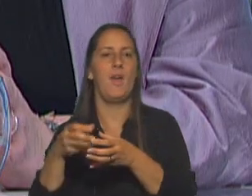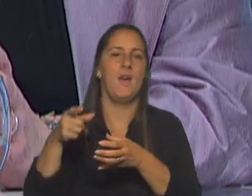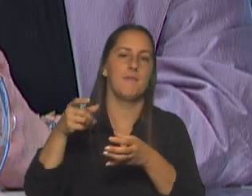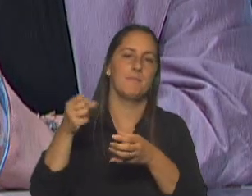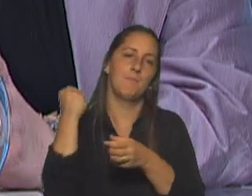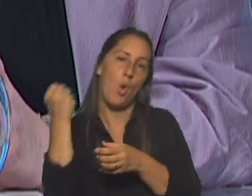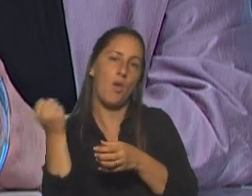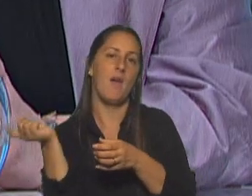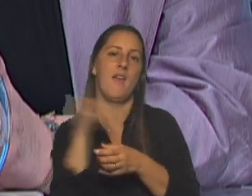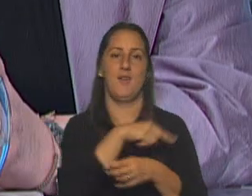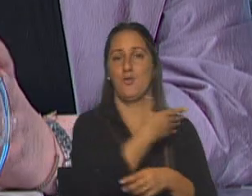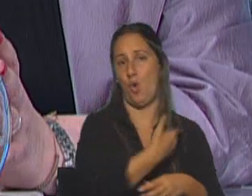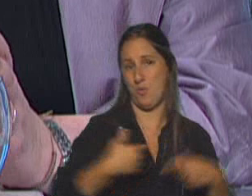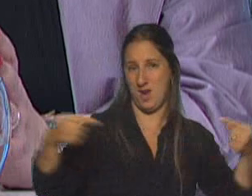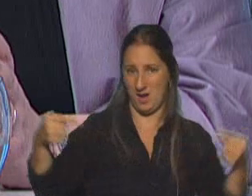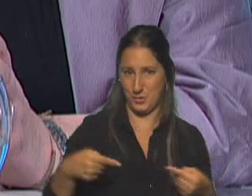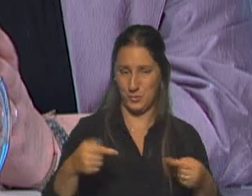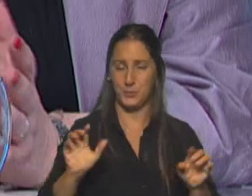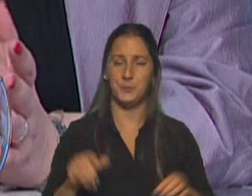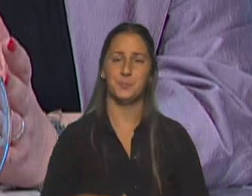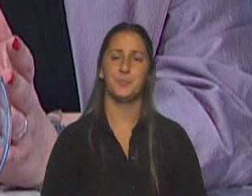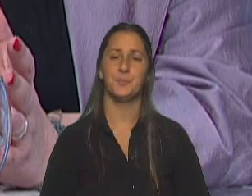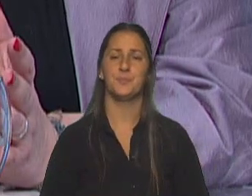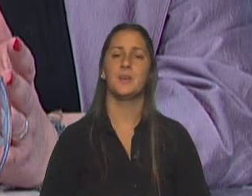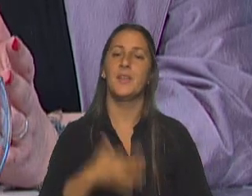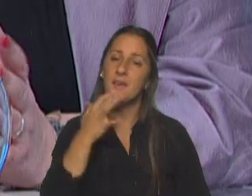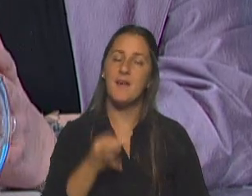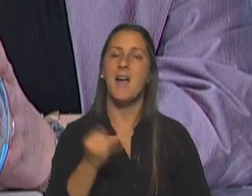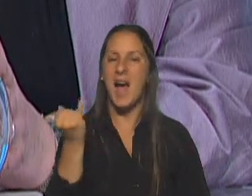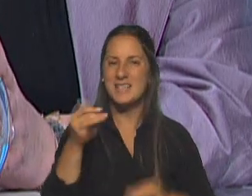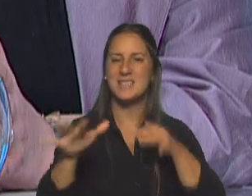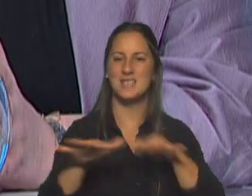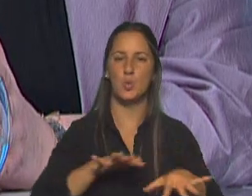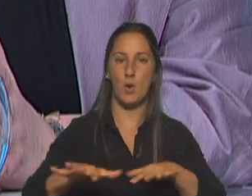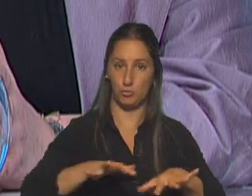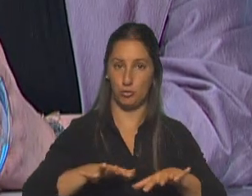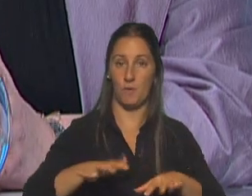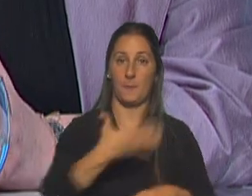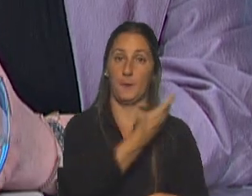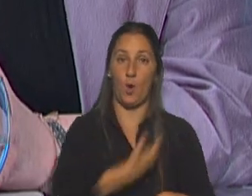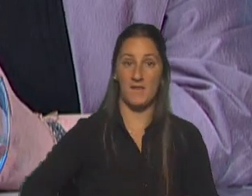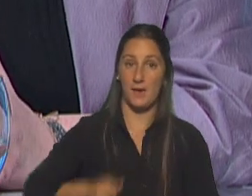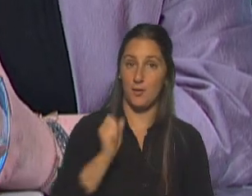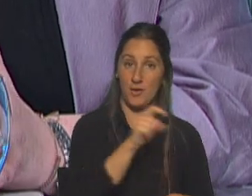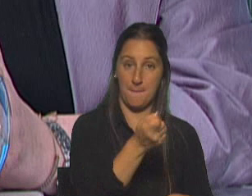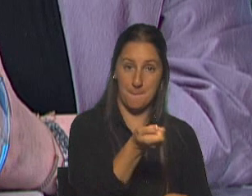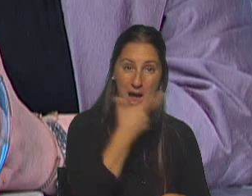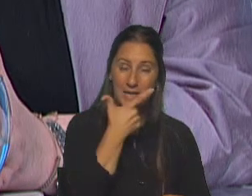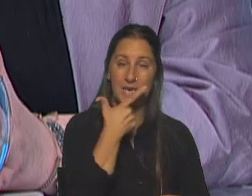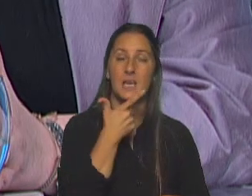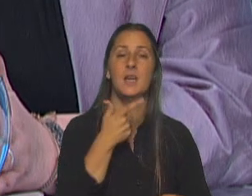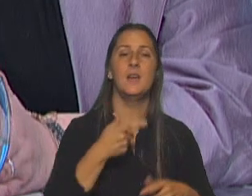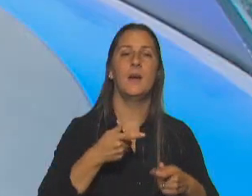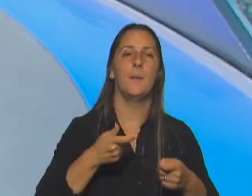y gobierno, pero hay un hecho de la realidad que es incontrastable. El gobierno del macrismo permitió, desde